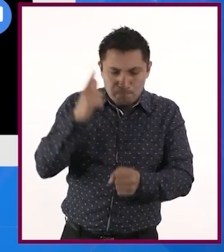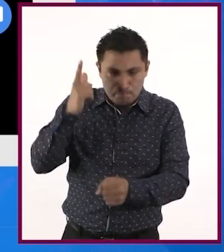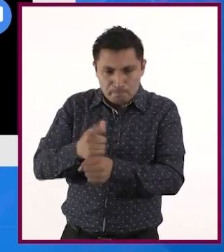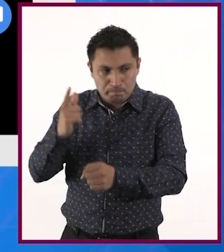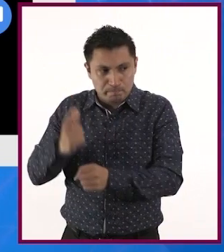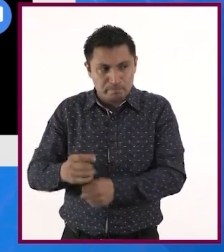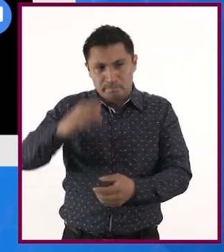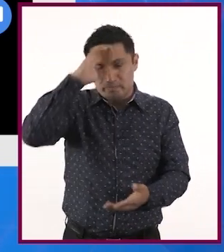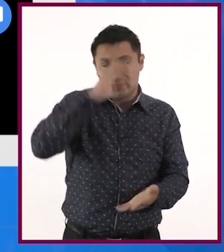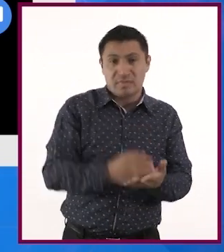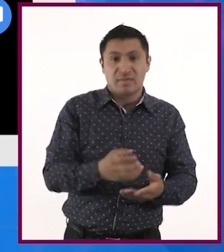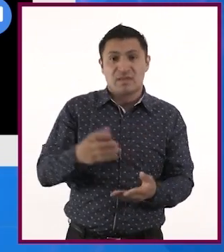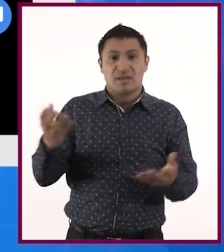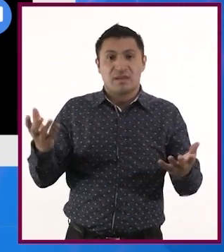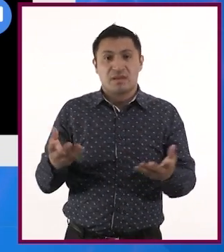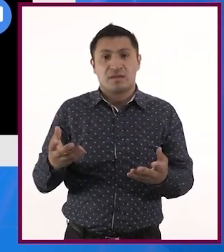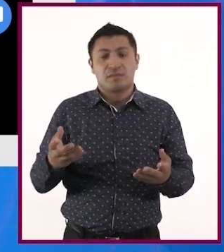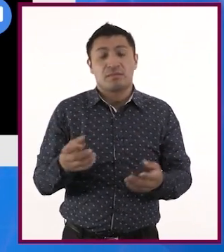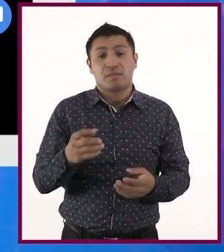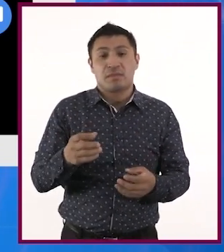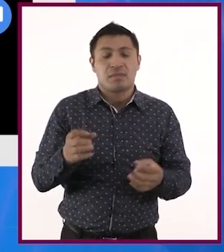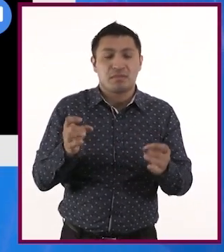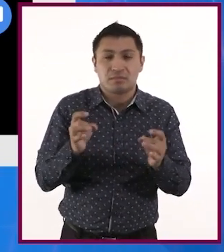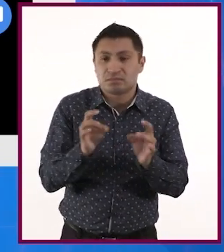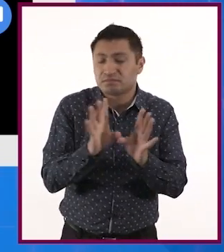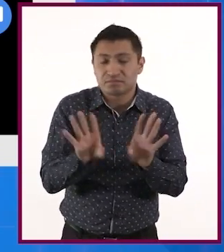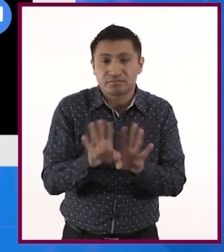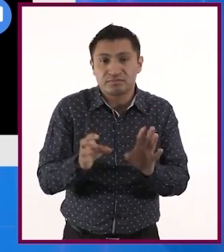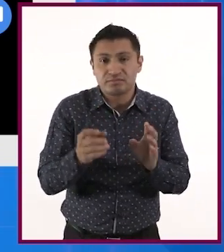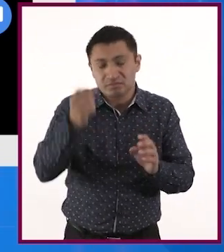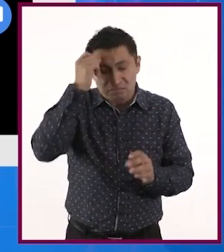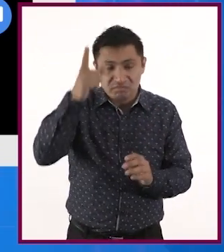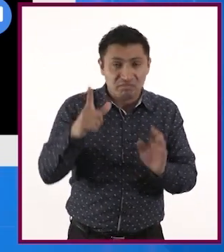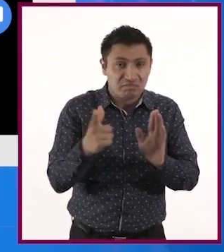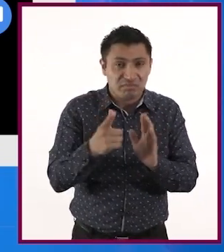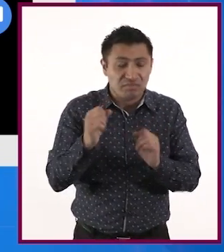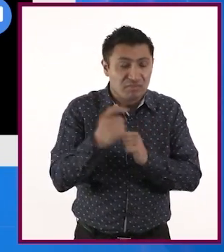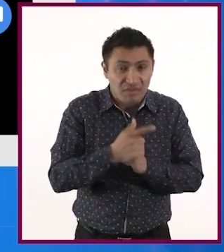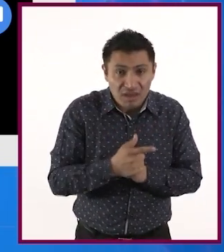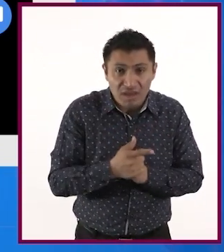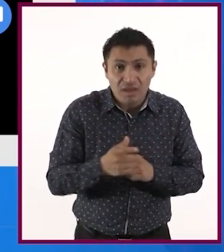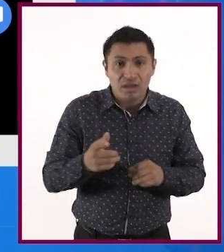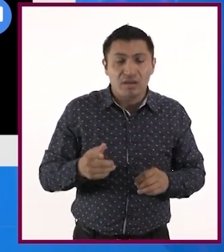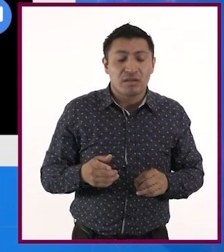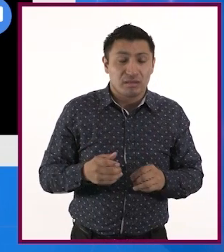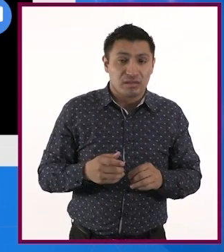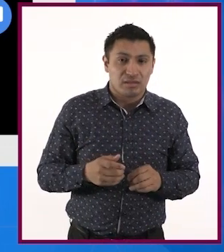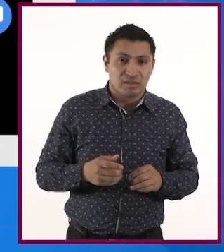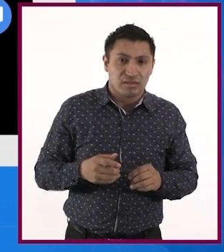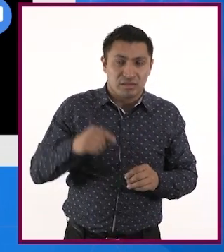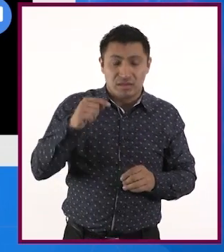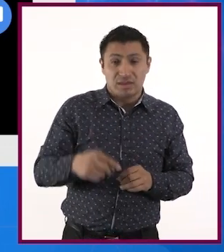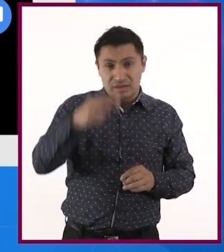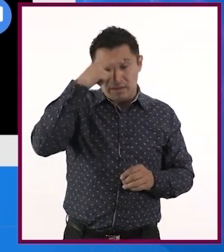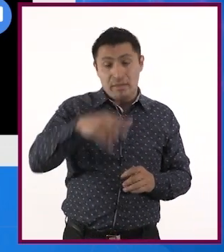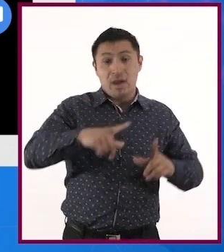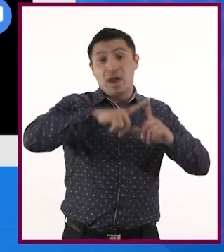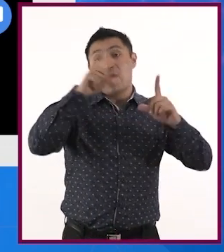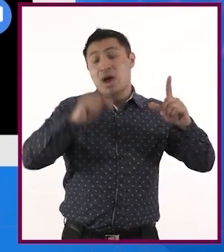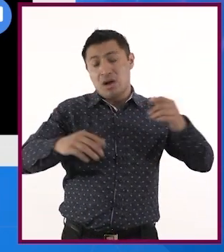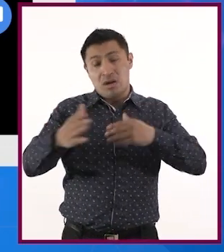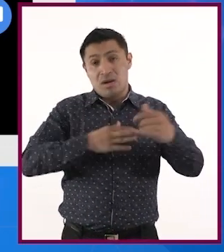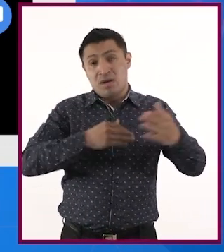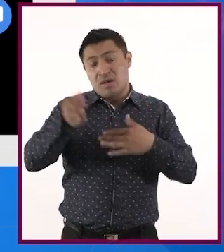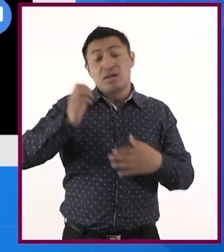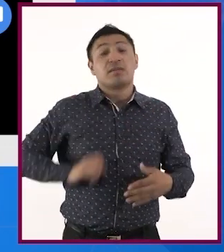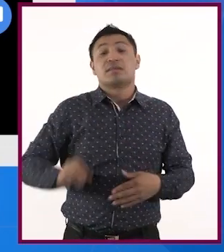autores llaman como un sincretismo religioso. Pero cuando hablamos de la fundación de México como nación moderna en el